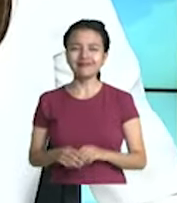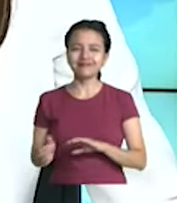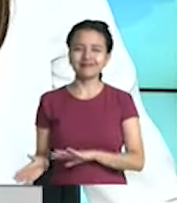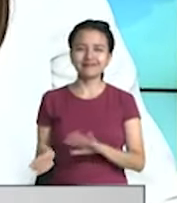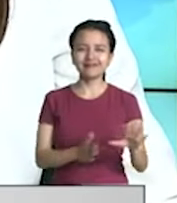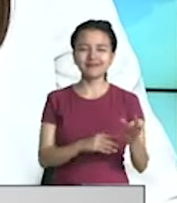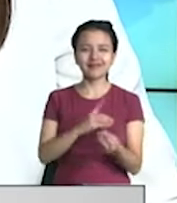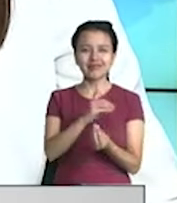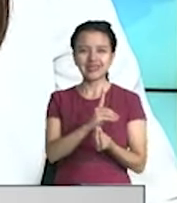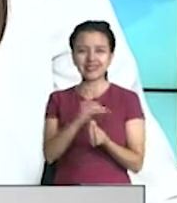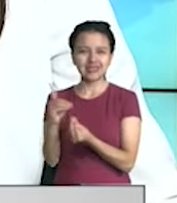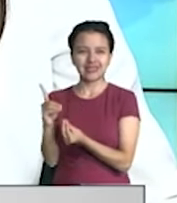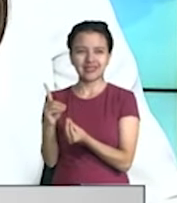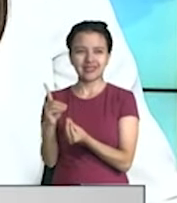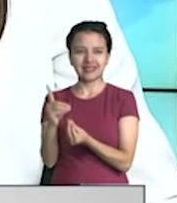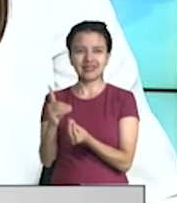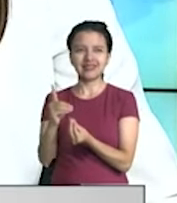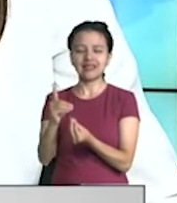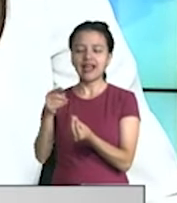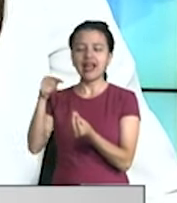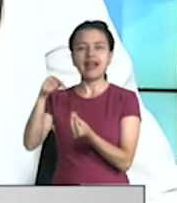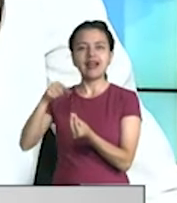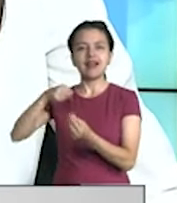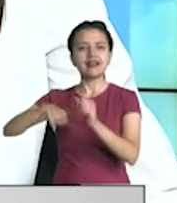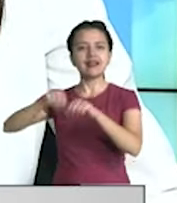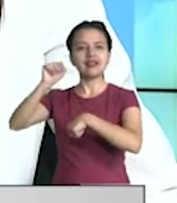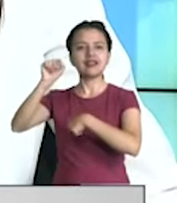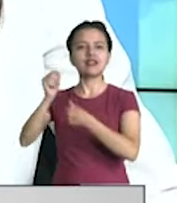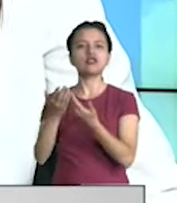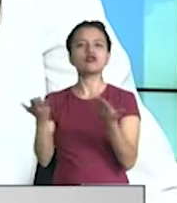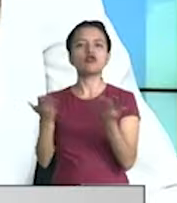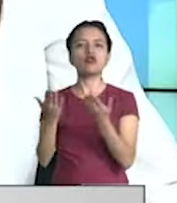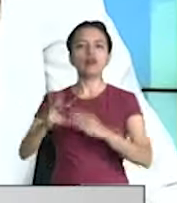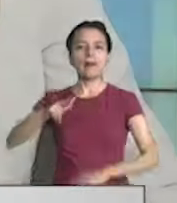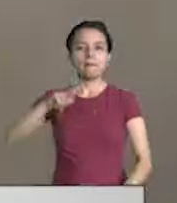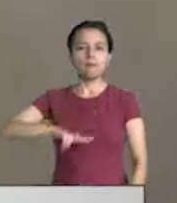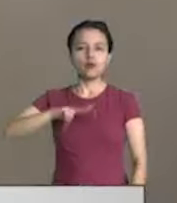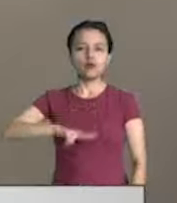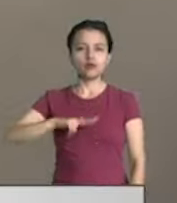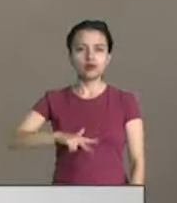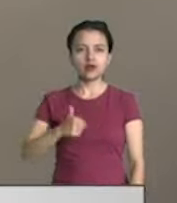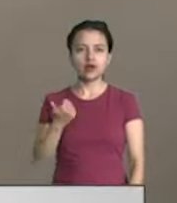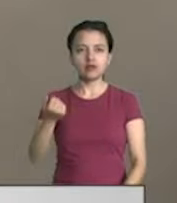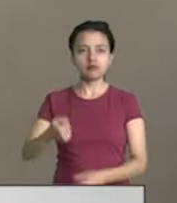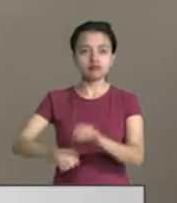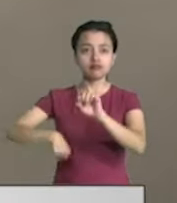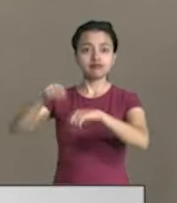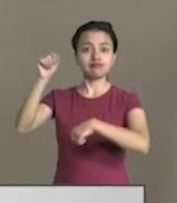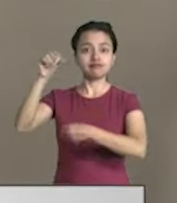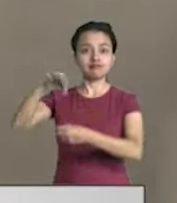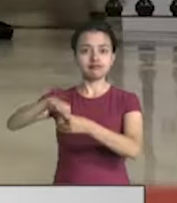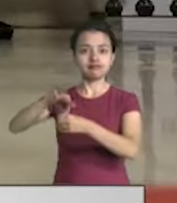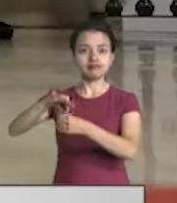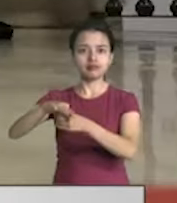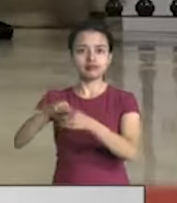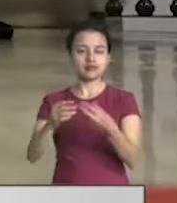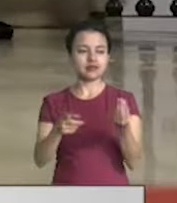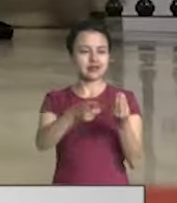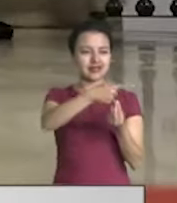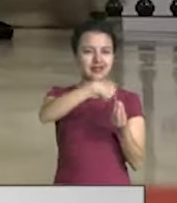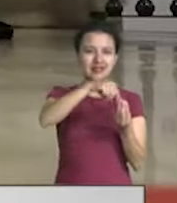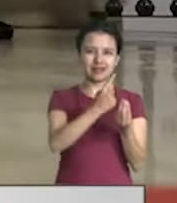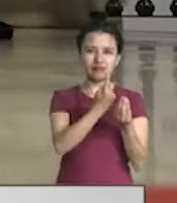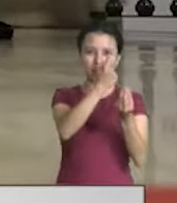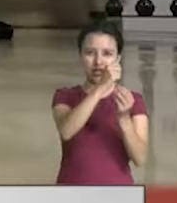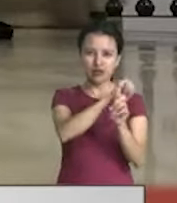centro-derecha Alianza Democrática ganó las elecciones legislativas en Portugal, con un resultado muy ajustado frente al Partido Socialista.